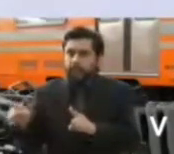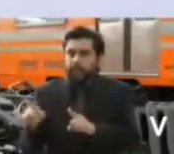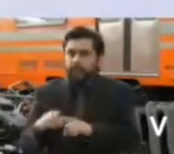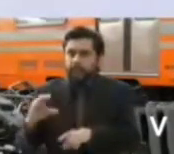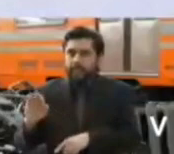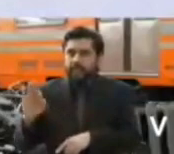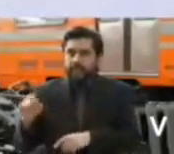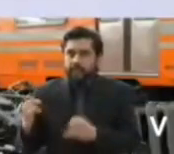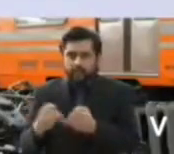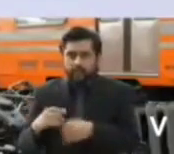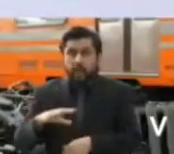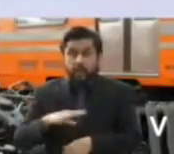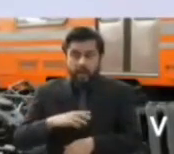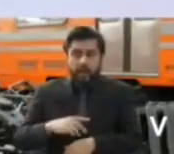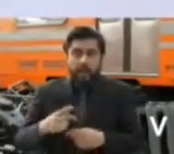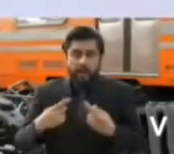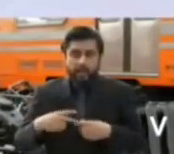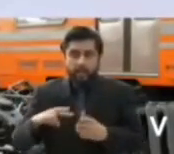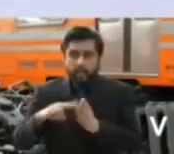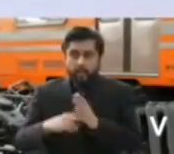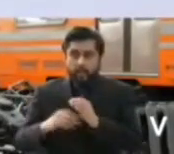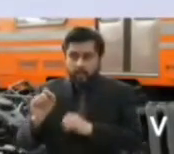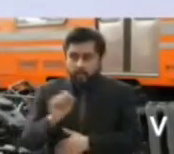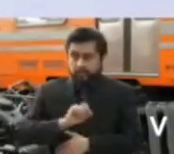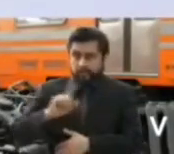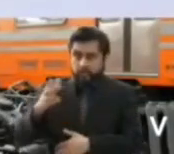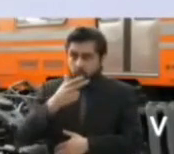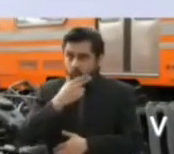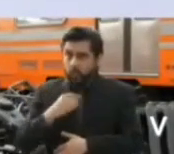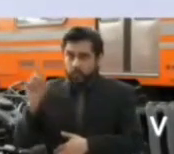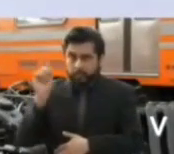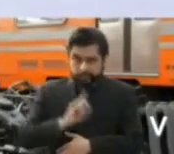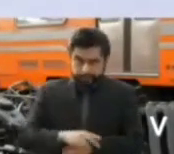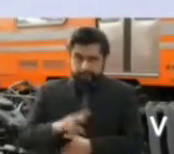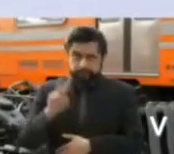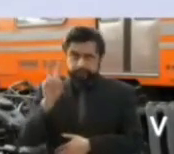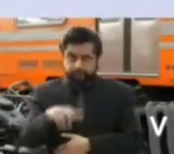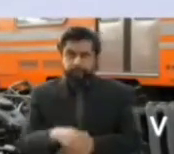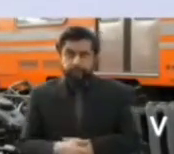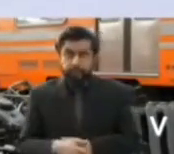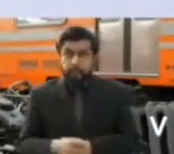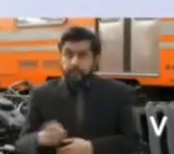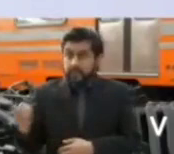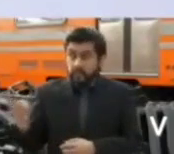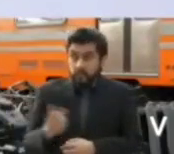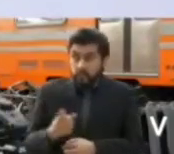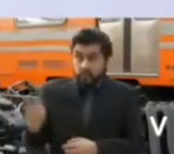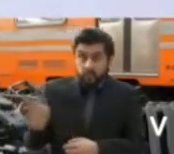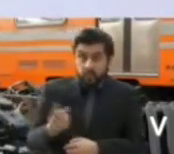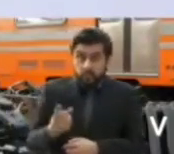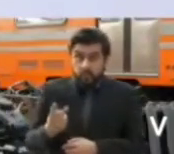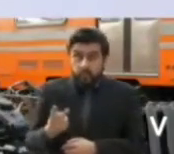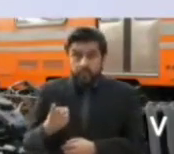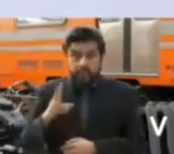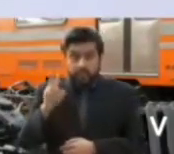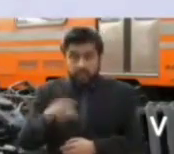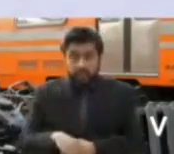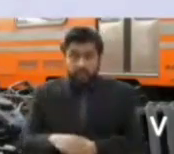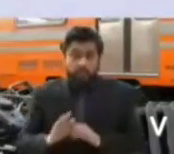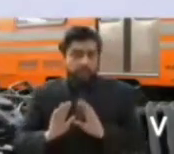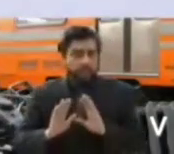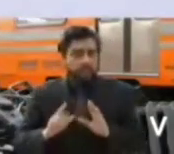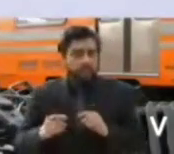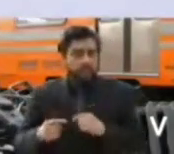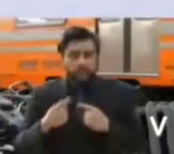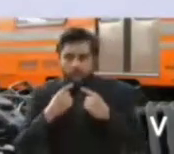públicas, con formación de nuevos y nuevas ingenieras. Este trabajo arduo que se realizó, pues se presenta el día de